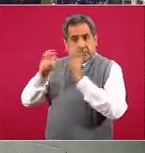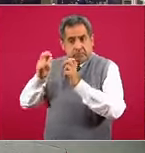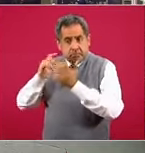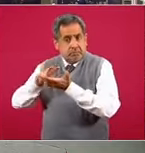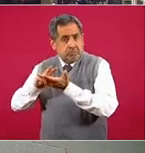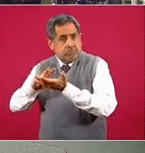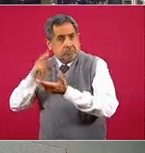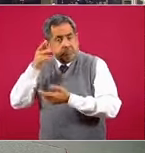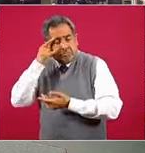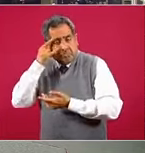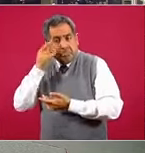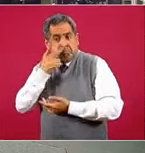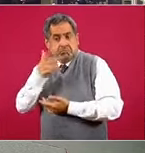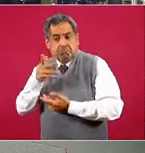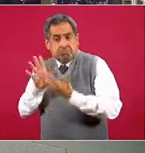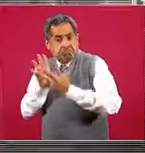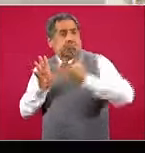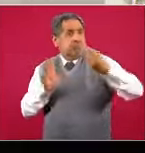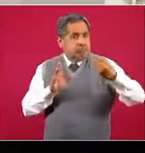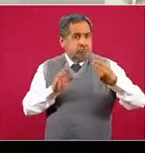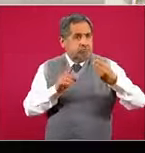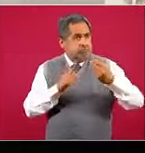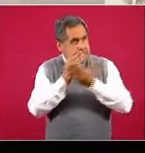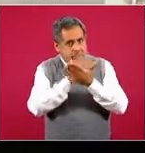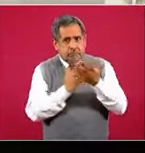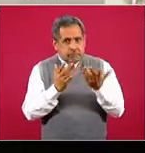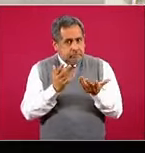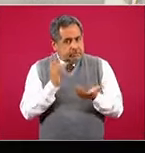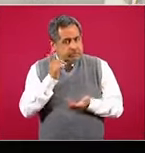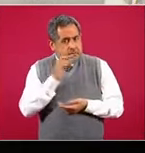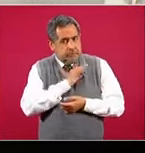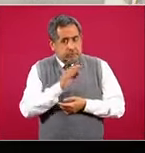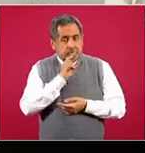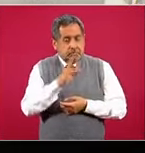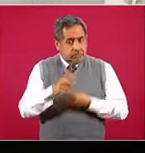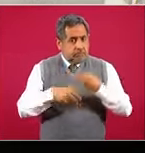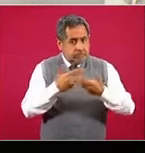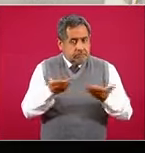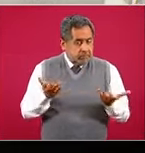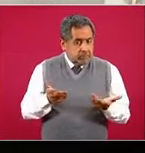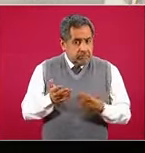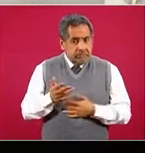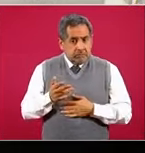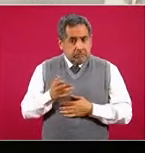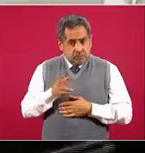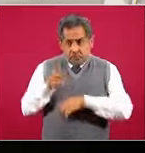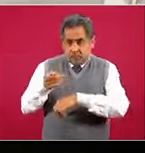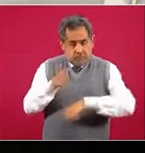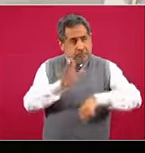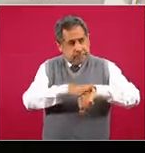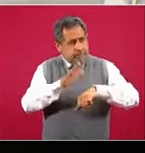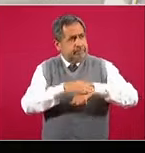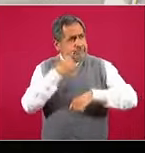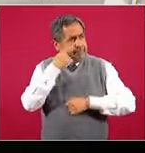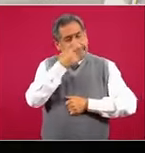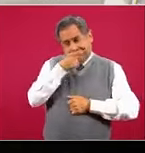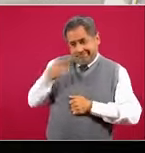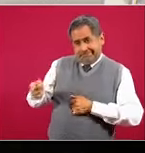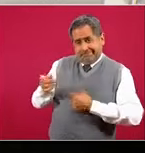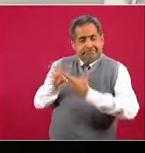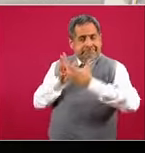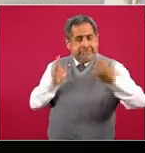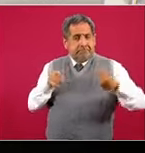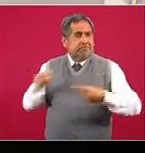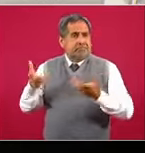nivel hasta rural, estos estados que están ya en verde? O sea, les han invitado a que, pues lo que ahora sí que lo que bien